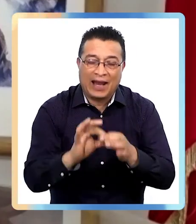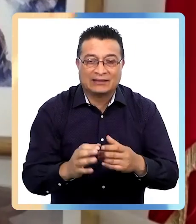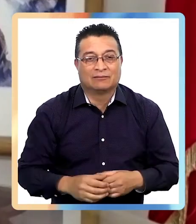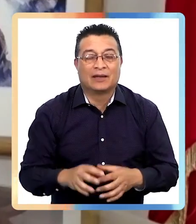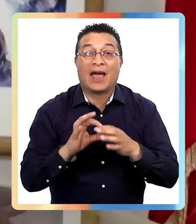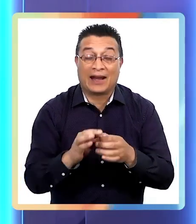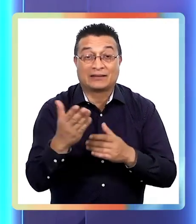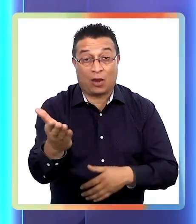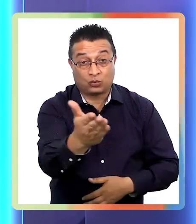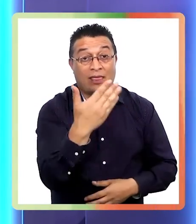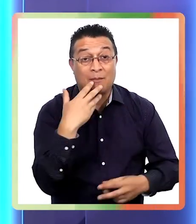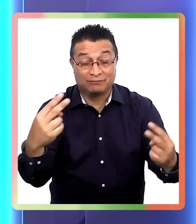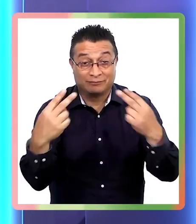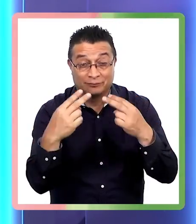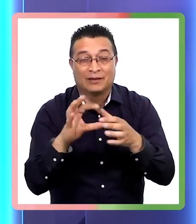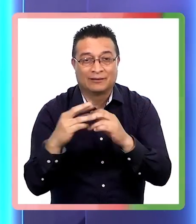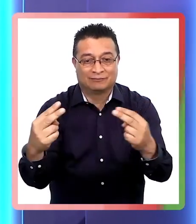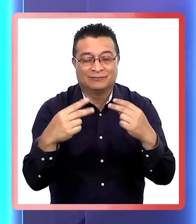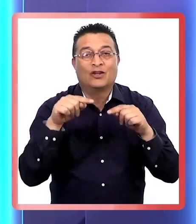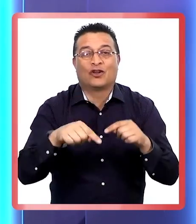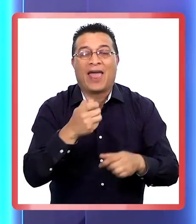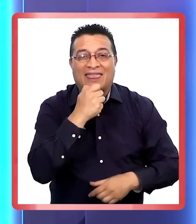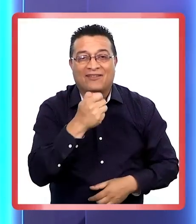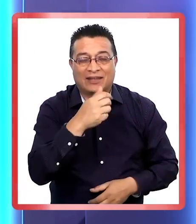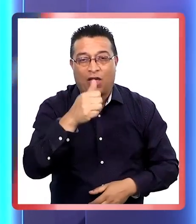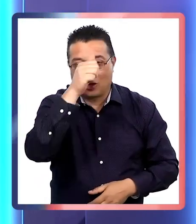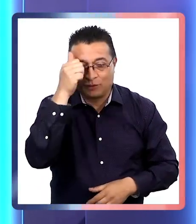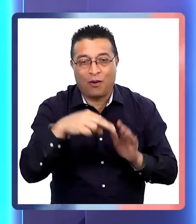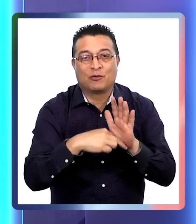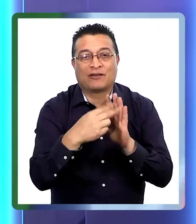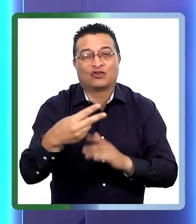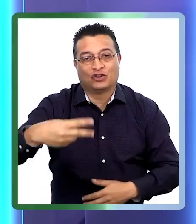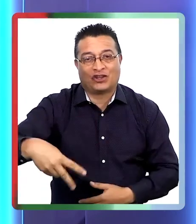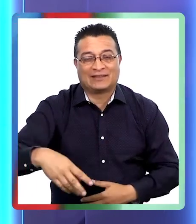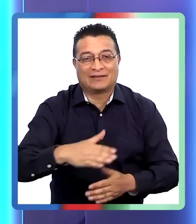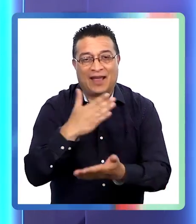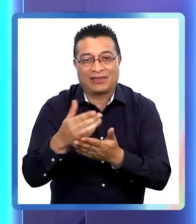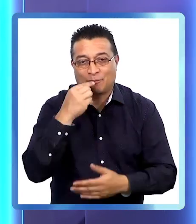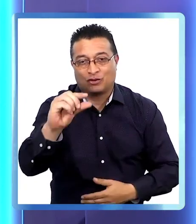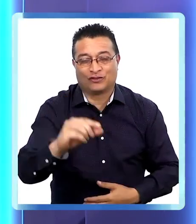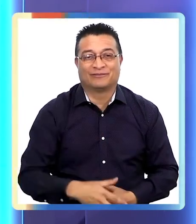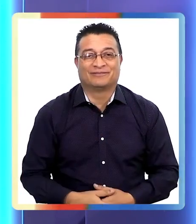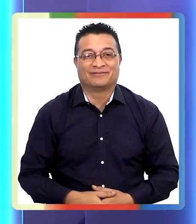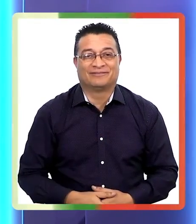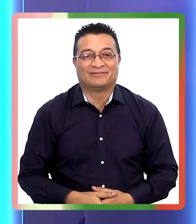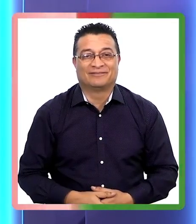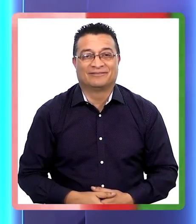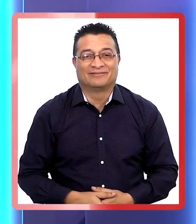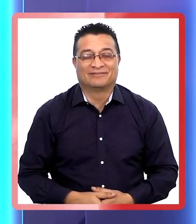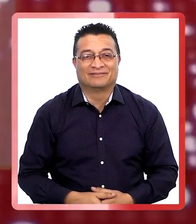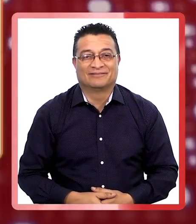Muchas gracias. Muchísimas gracias. Y gracias a ustedes también por acompañarnos en la entrevista del domingo de Portavoz Noticias. Hasta pronto.